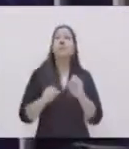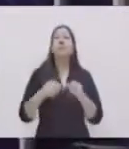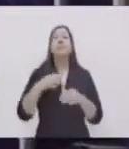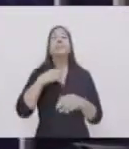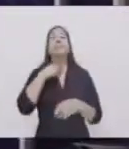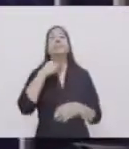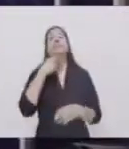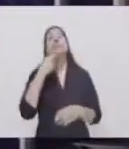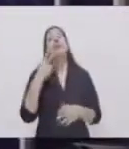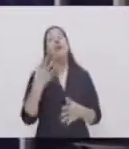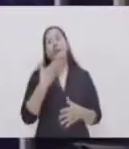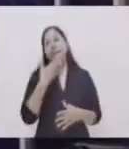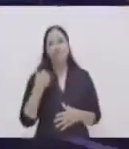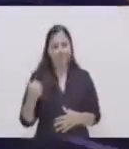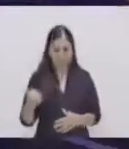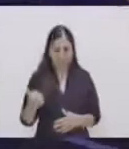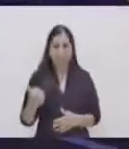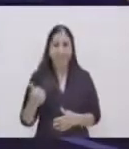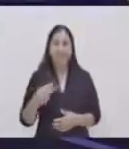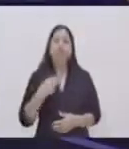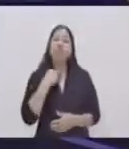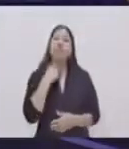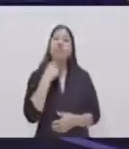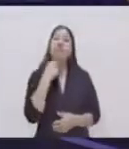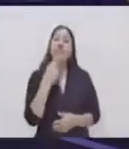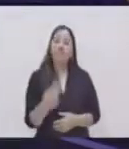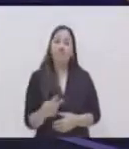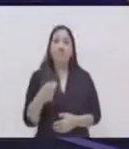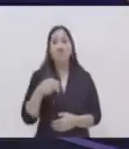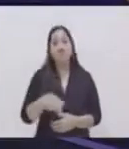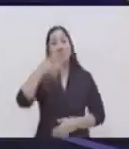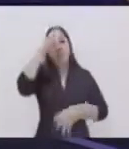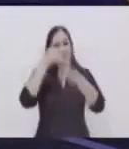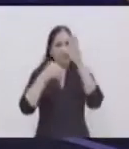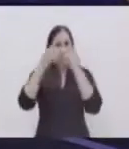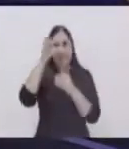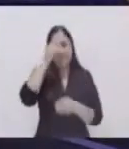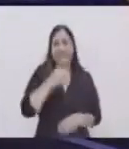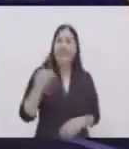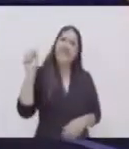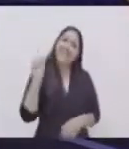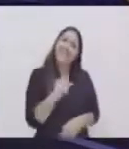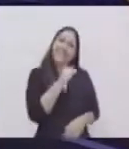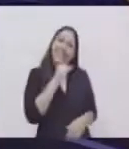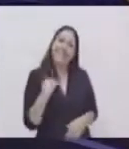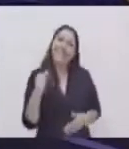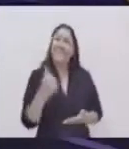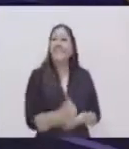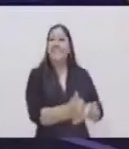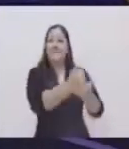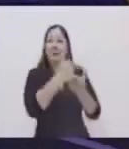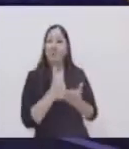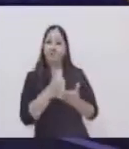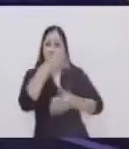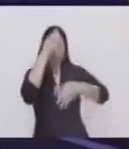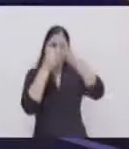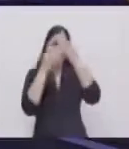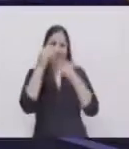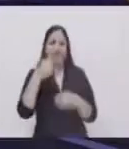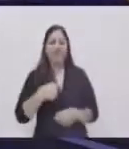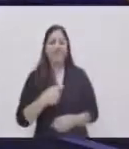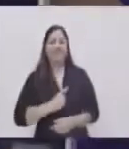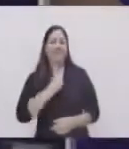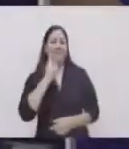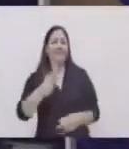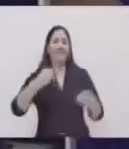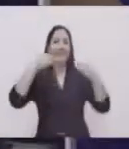a mejorar nuestra entonación vocal y aprendimos una canción que nos ayuda a aprender que somos